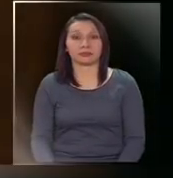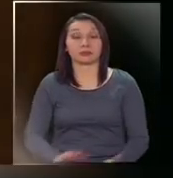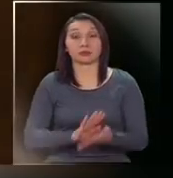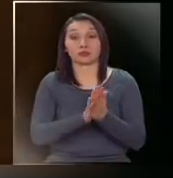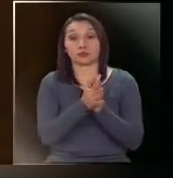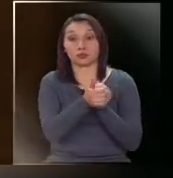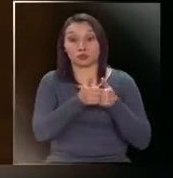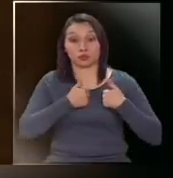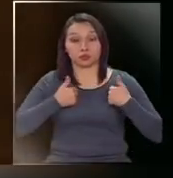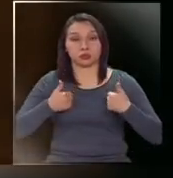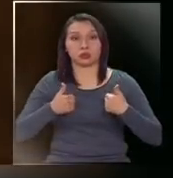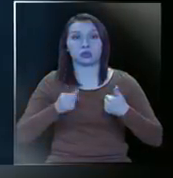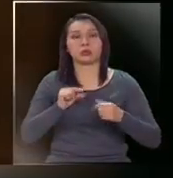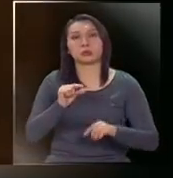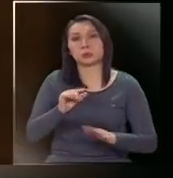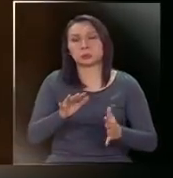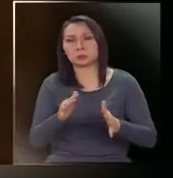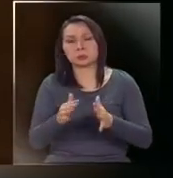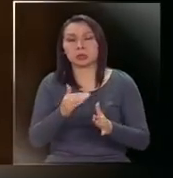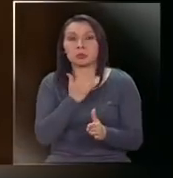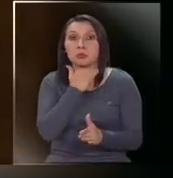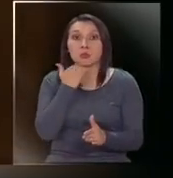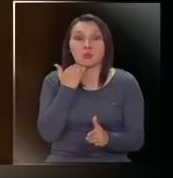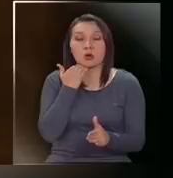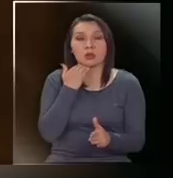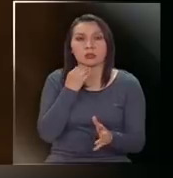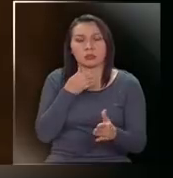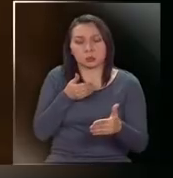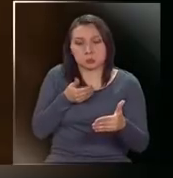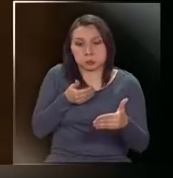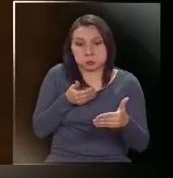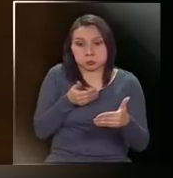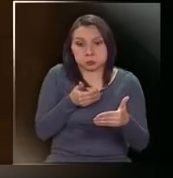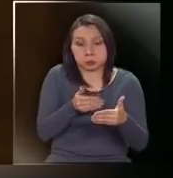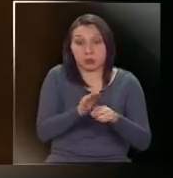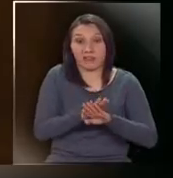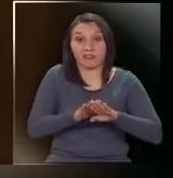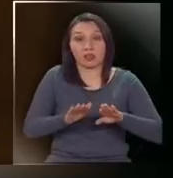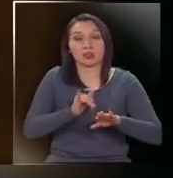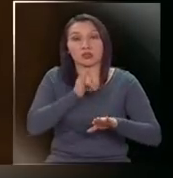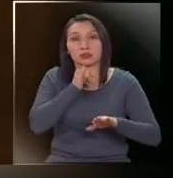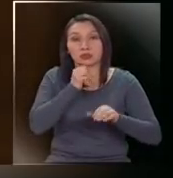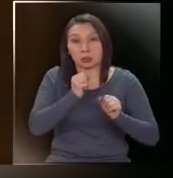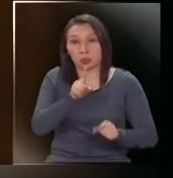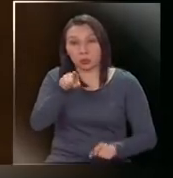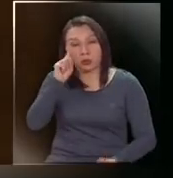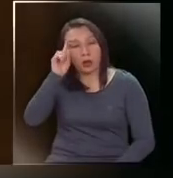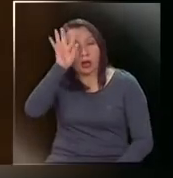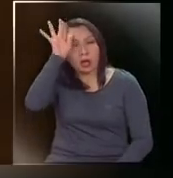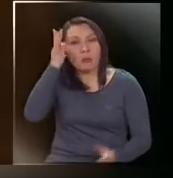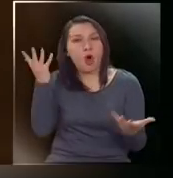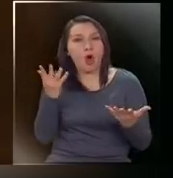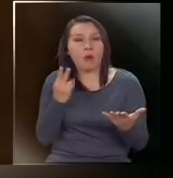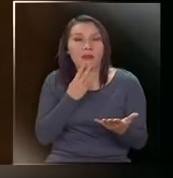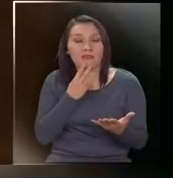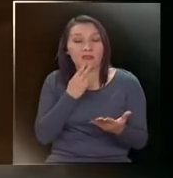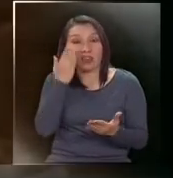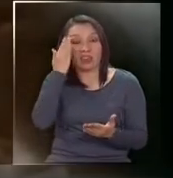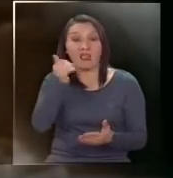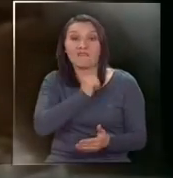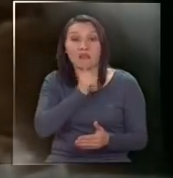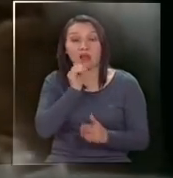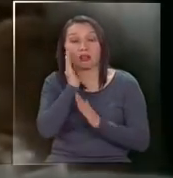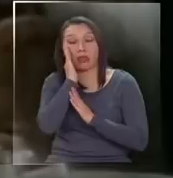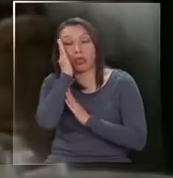Todos estábamos medio muertos. Fue muy cerca del final. No sé si pueden imaginar cómo eran esos días. La falta